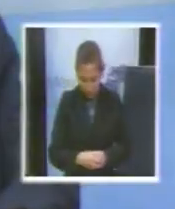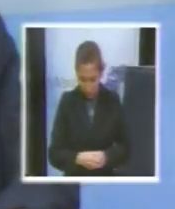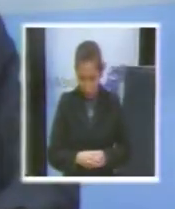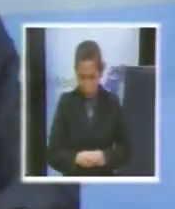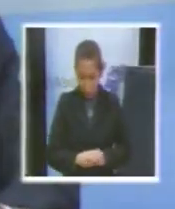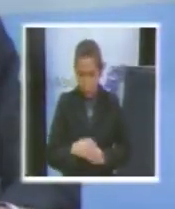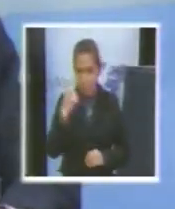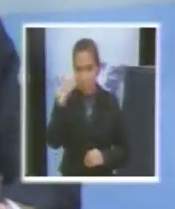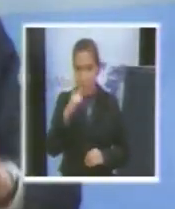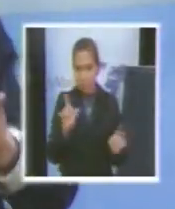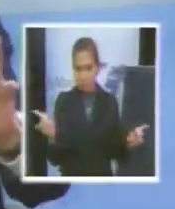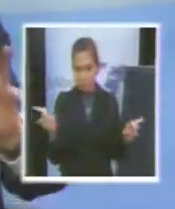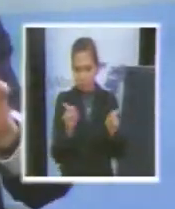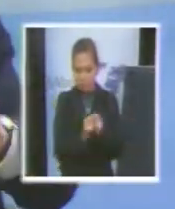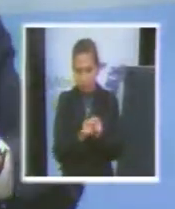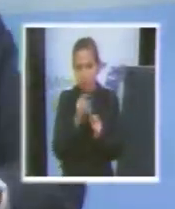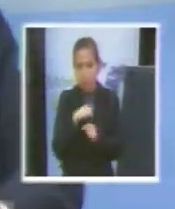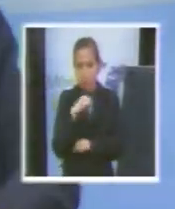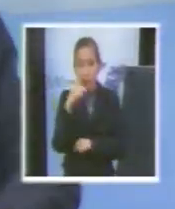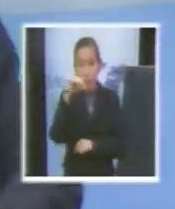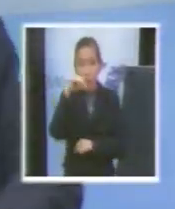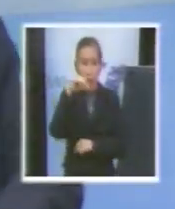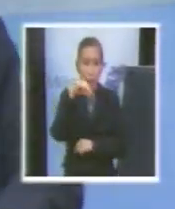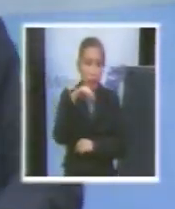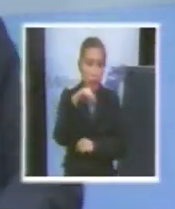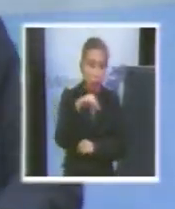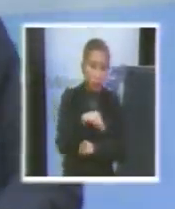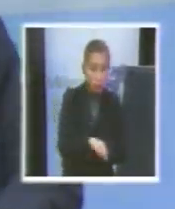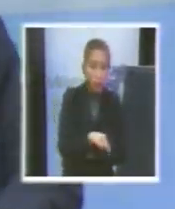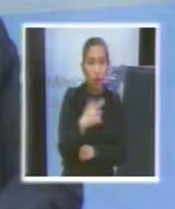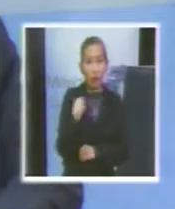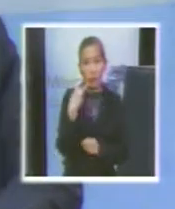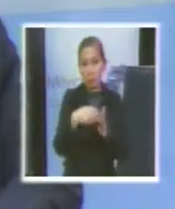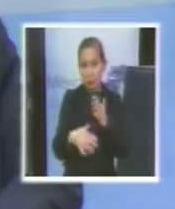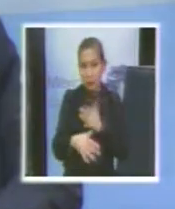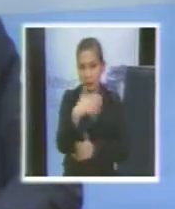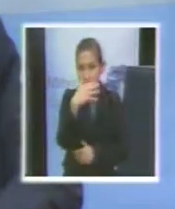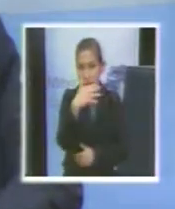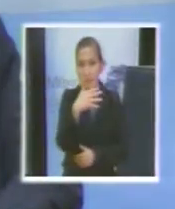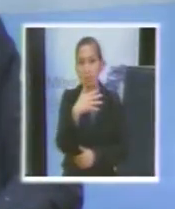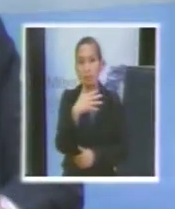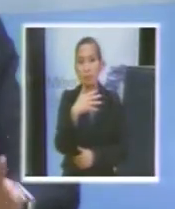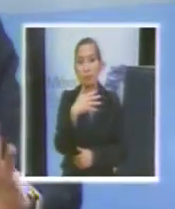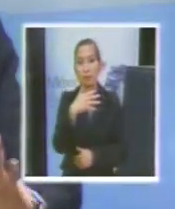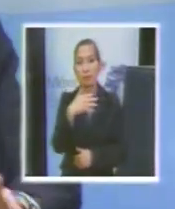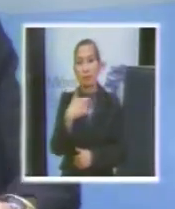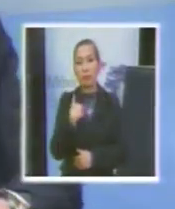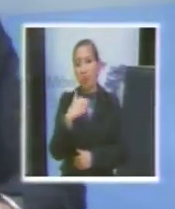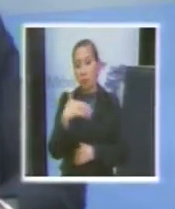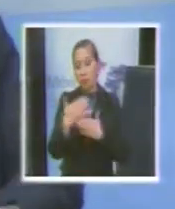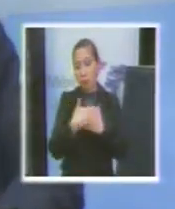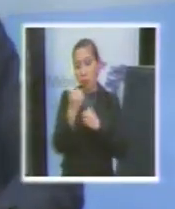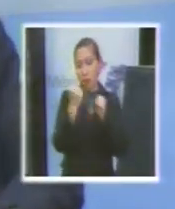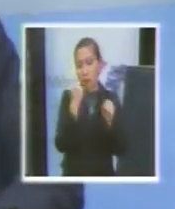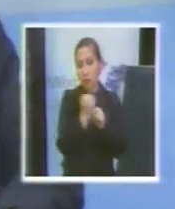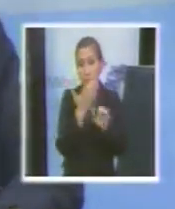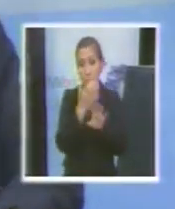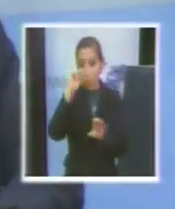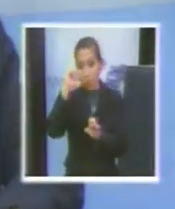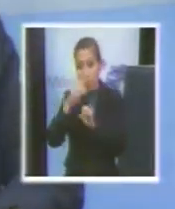Para simplificar, yo diría que hoy, en 2015, vamos a tener un año muy